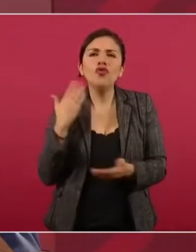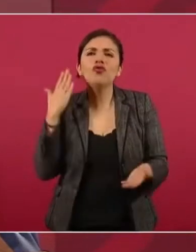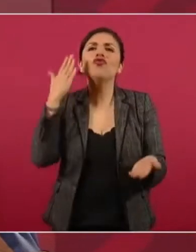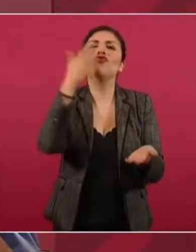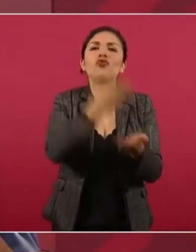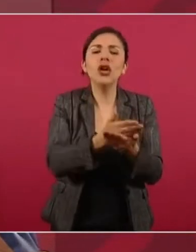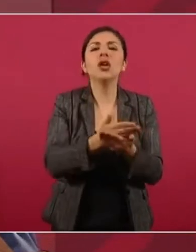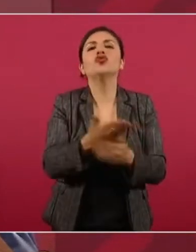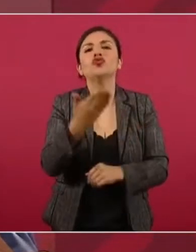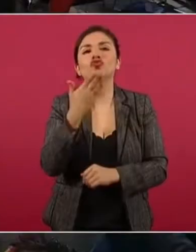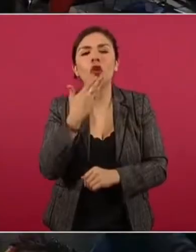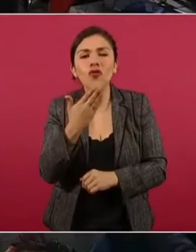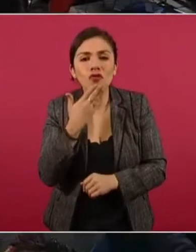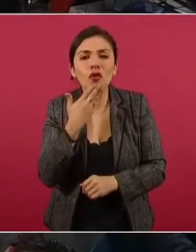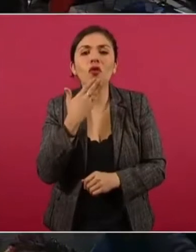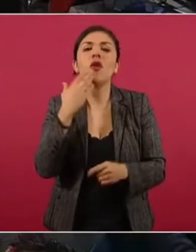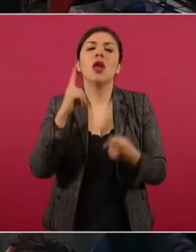estuve en Sonora,